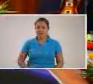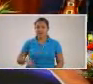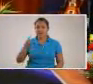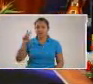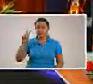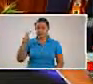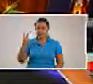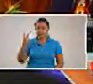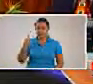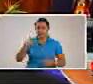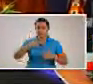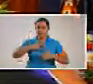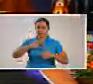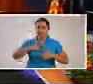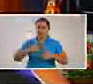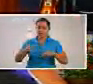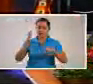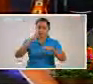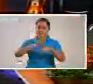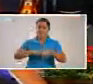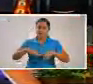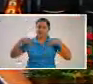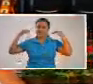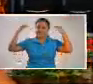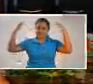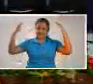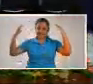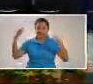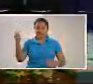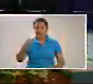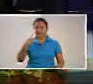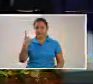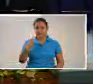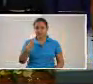segundo ejército más grande de toda Europa.